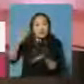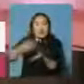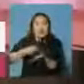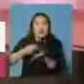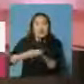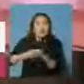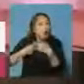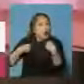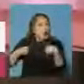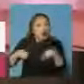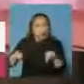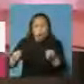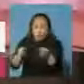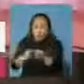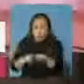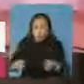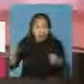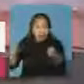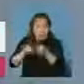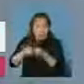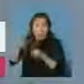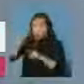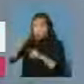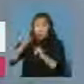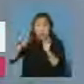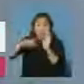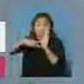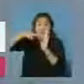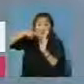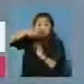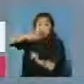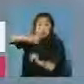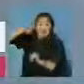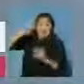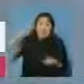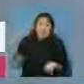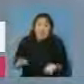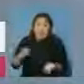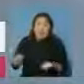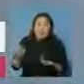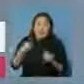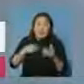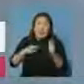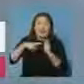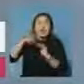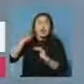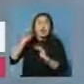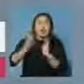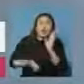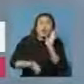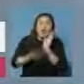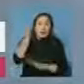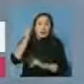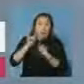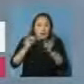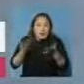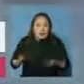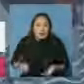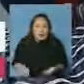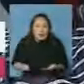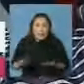congelado en un país con la alta inflación que tenemos, con la suba del dólar que tenemos y